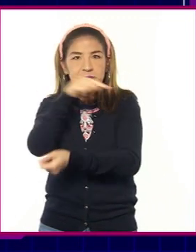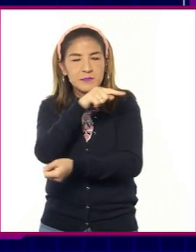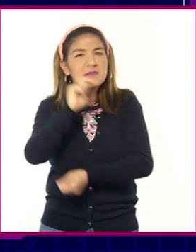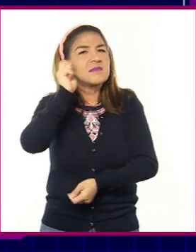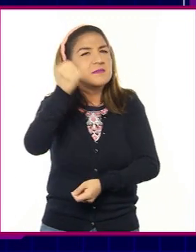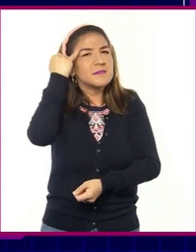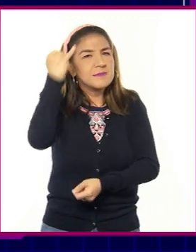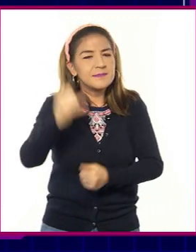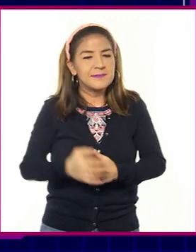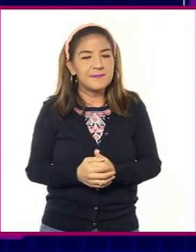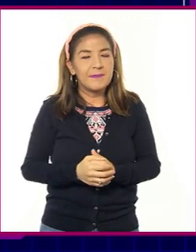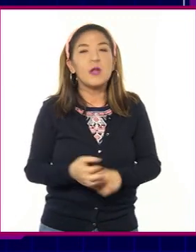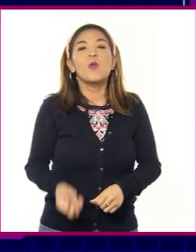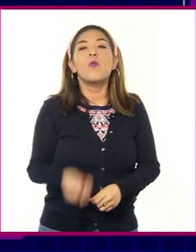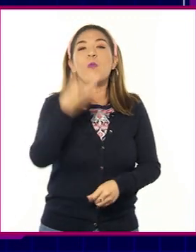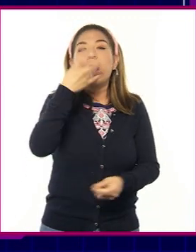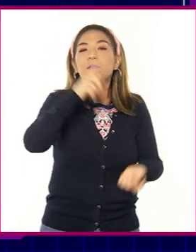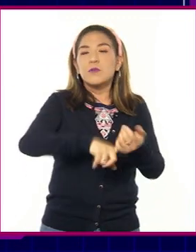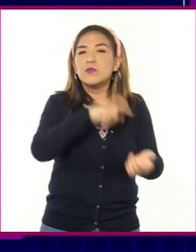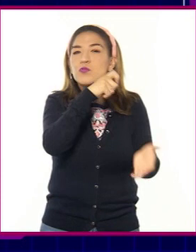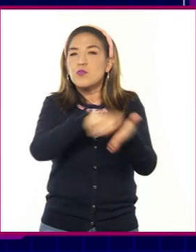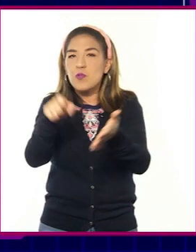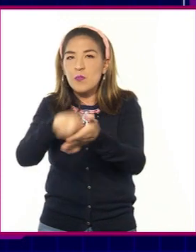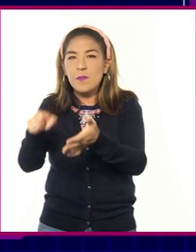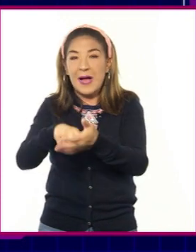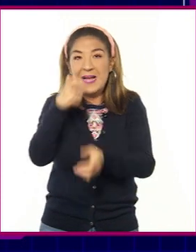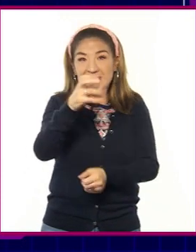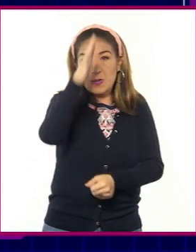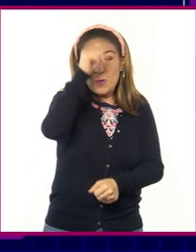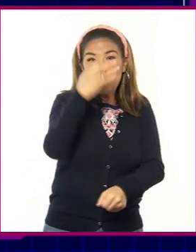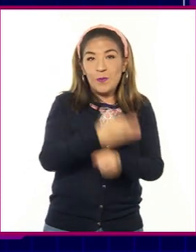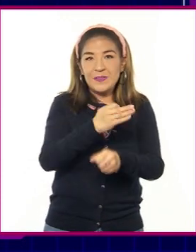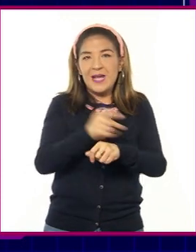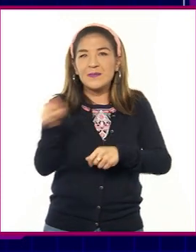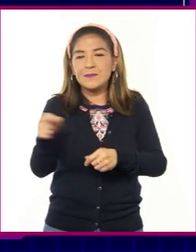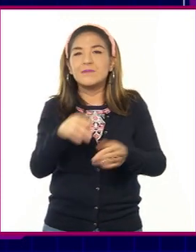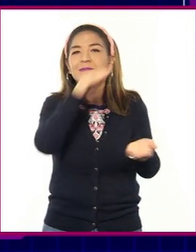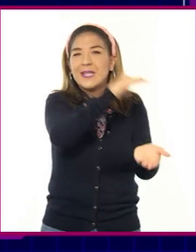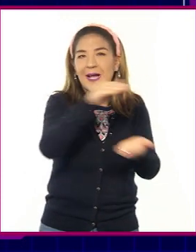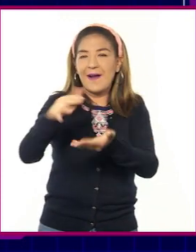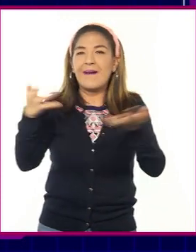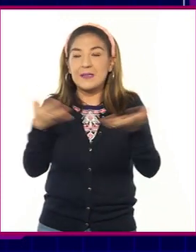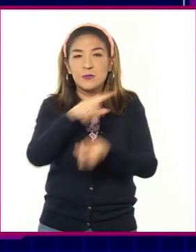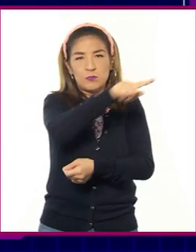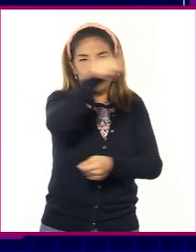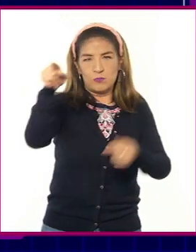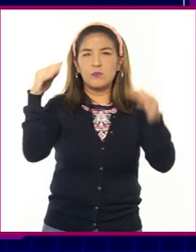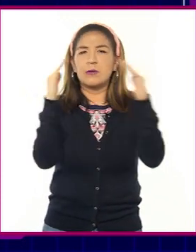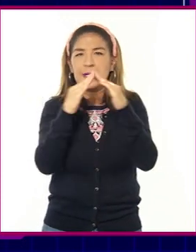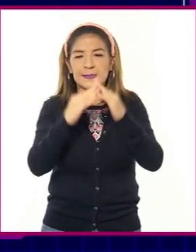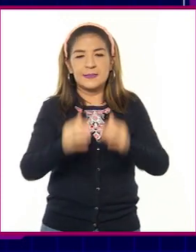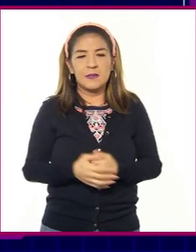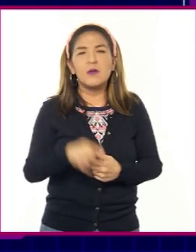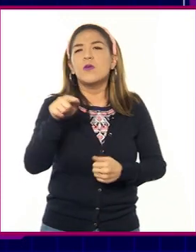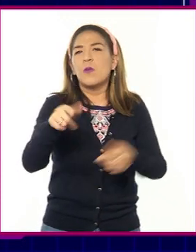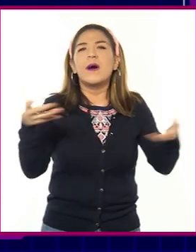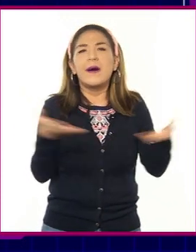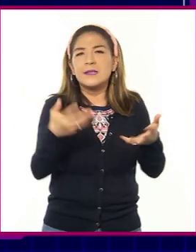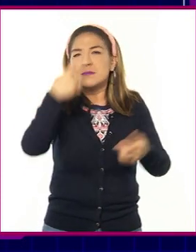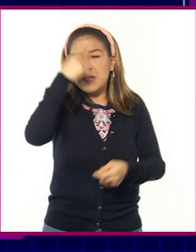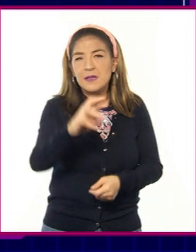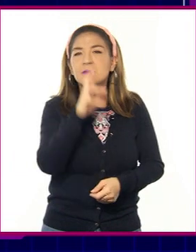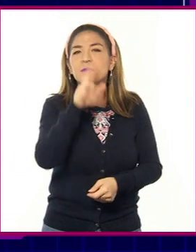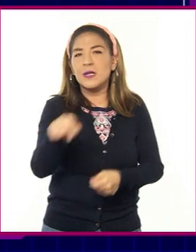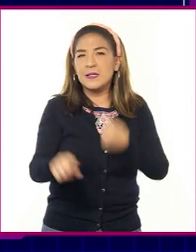idea es saber cuántos comprar, de acuerdo con la capacidad de los envases. Allá en casa, ¿qué harían para resolver